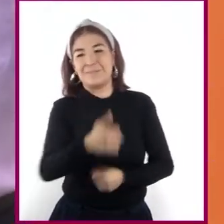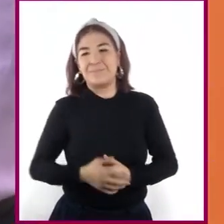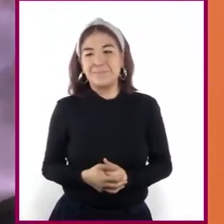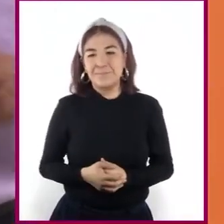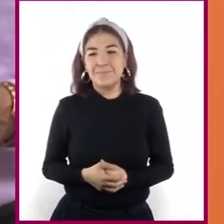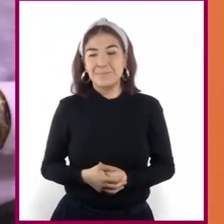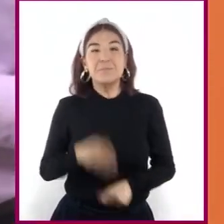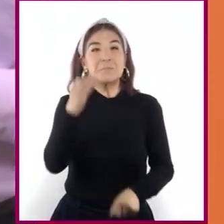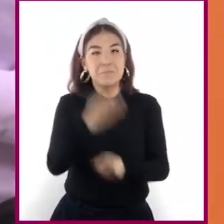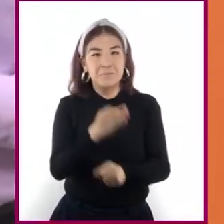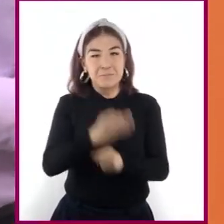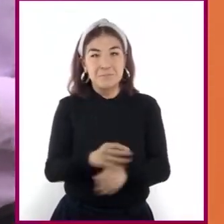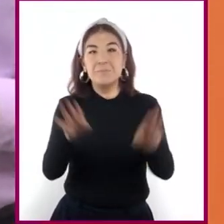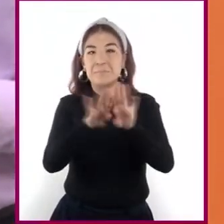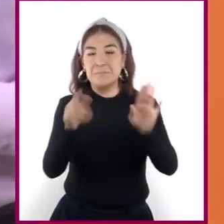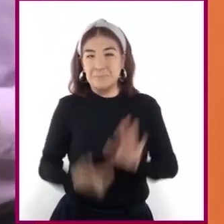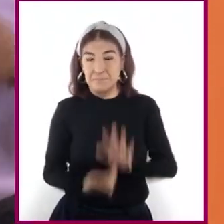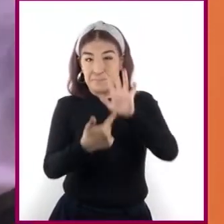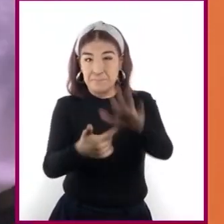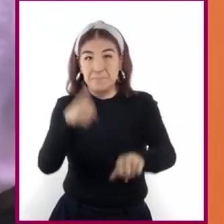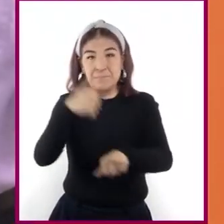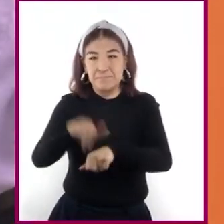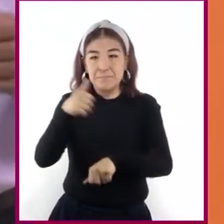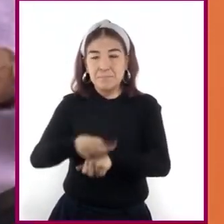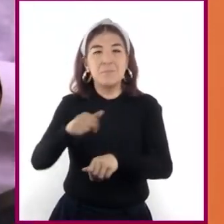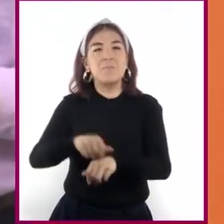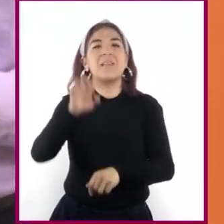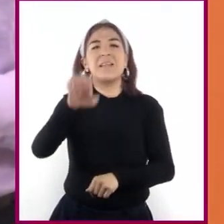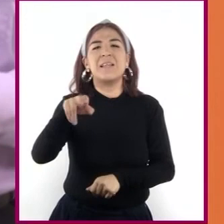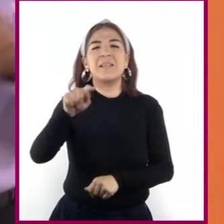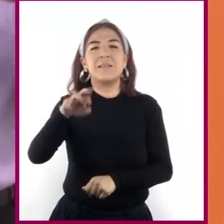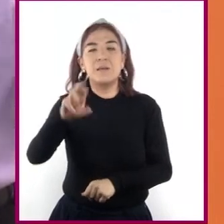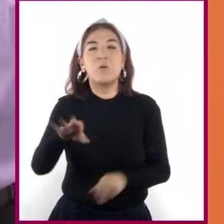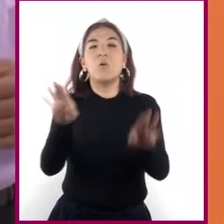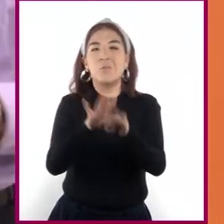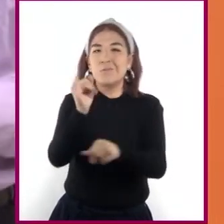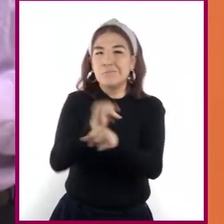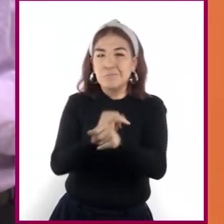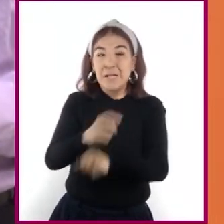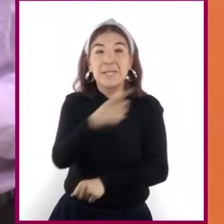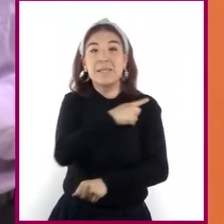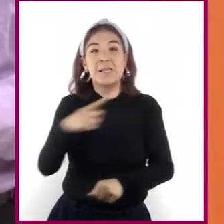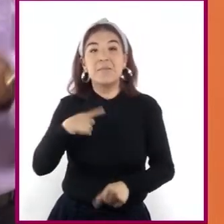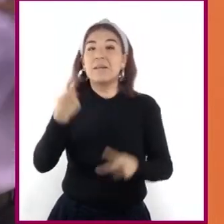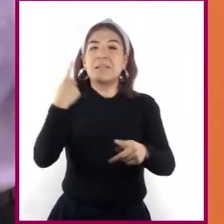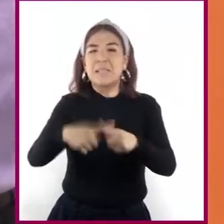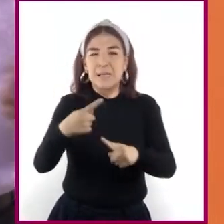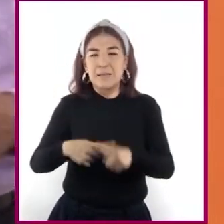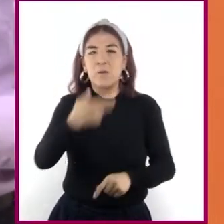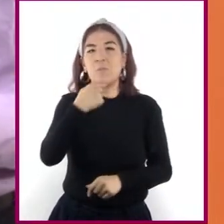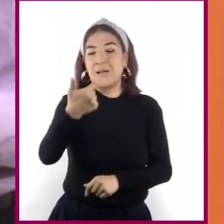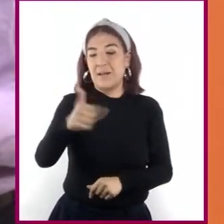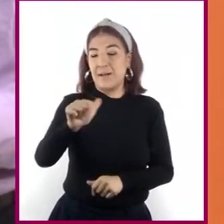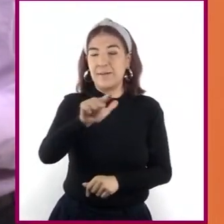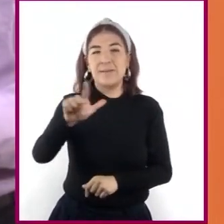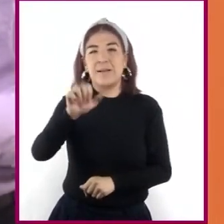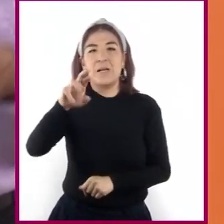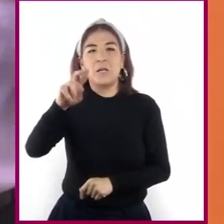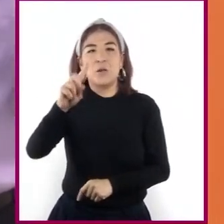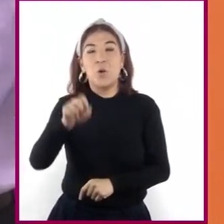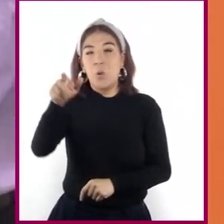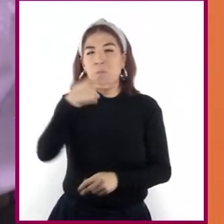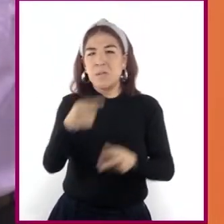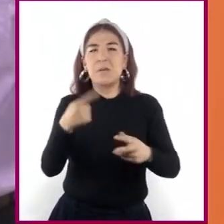Los problemas mostrados sobre números enteros forman parte de una investigación realizada por Gallardo en